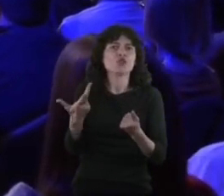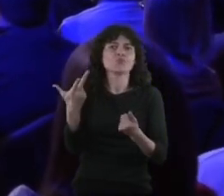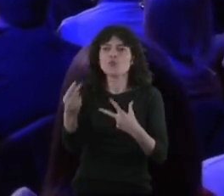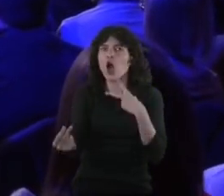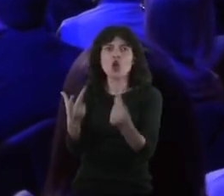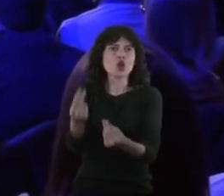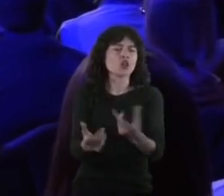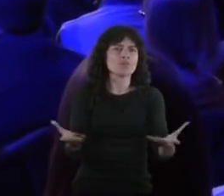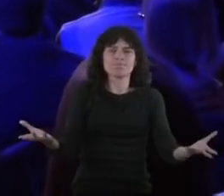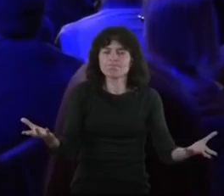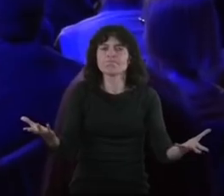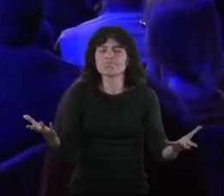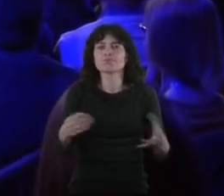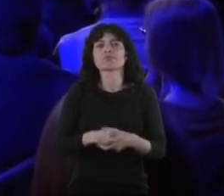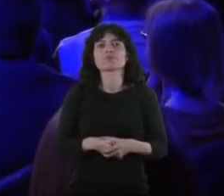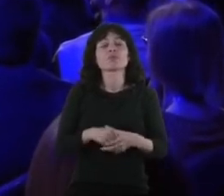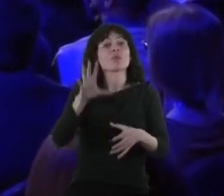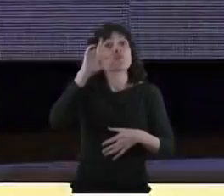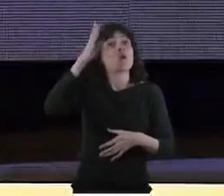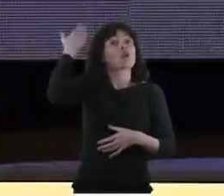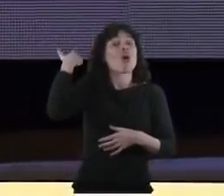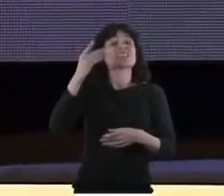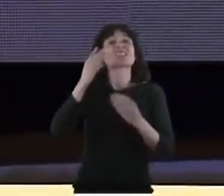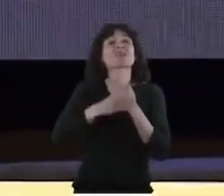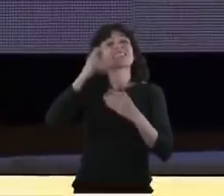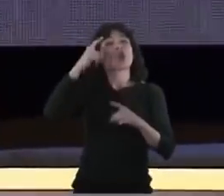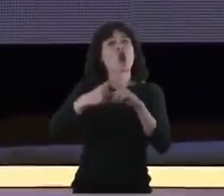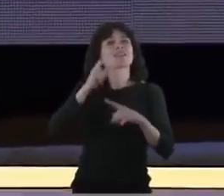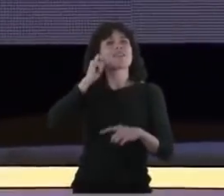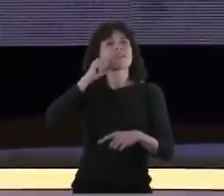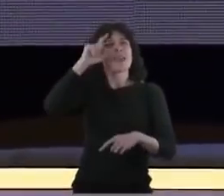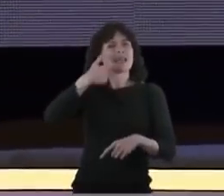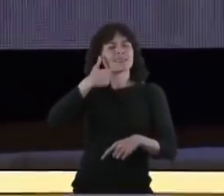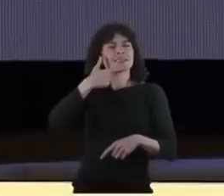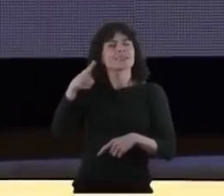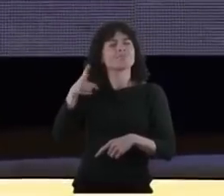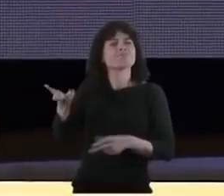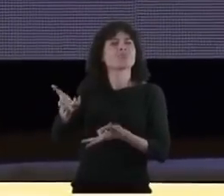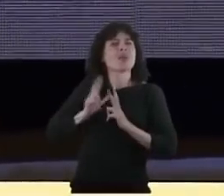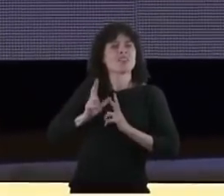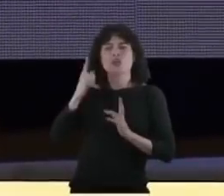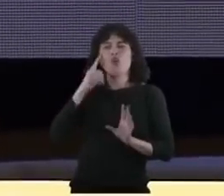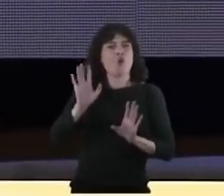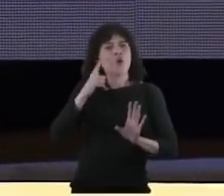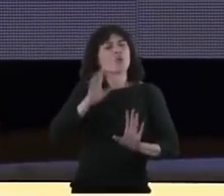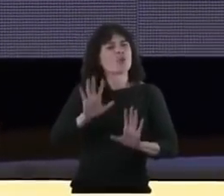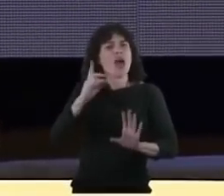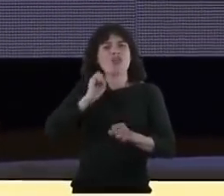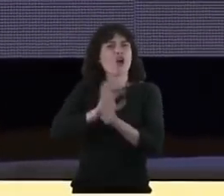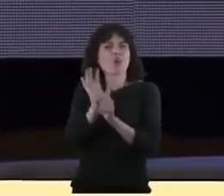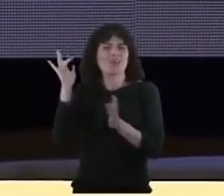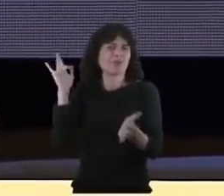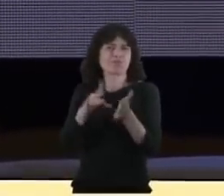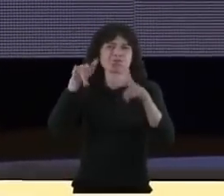Y siempre voy a recordar cuando Ginés me dijo, mirá, esto ha llegado, tenemos que poner en marcha muchas